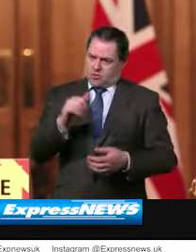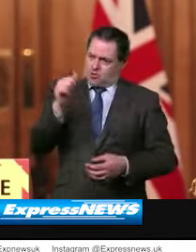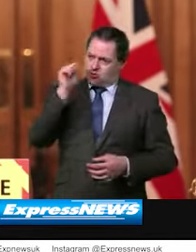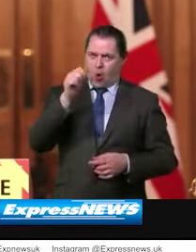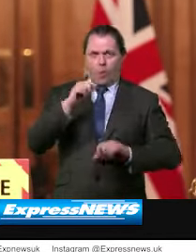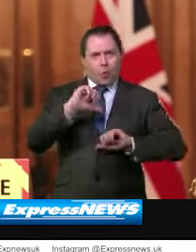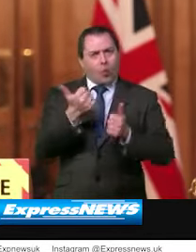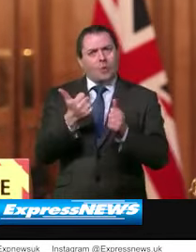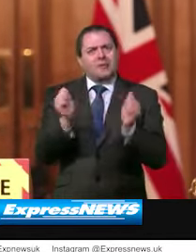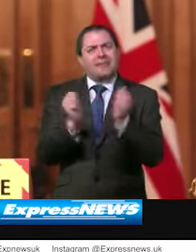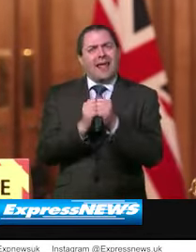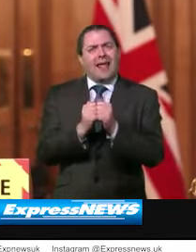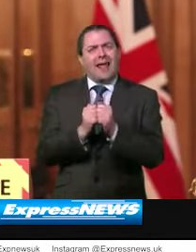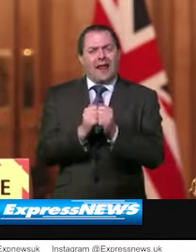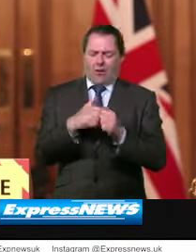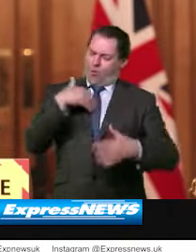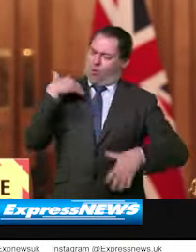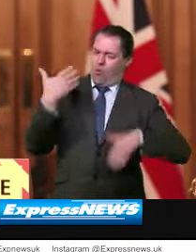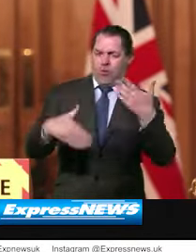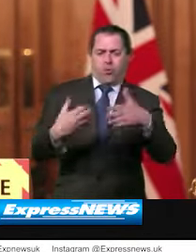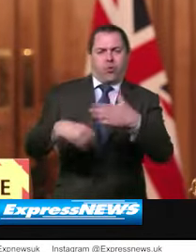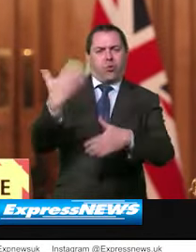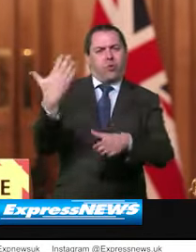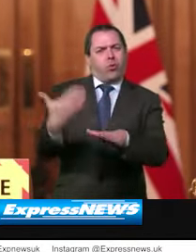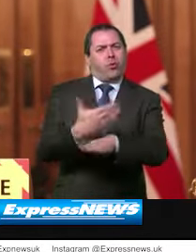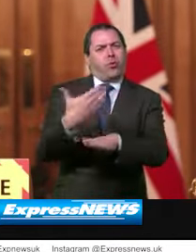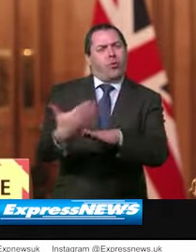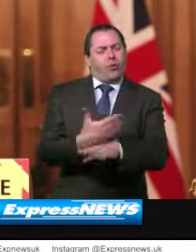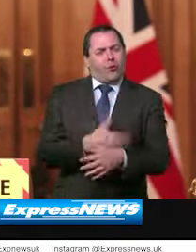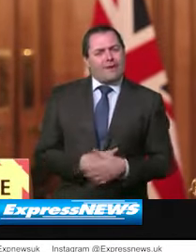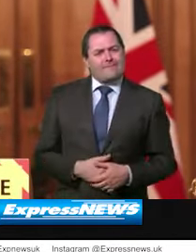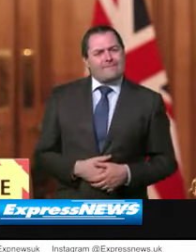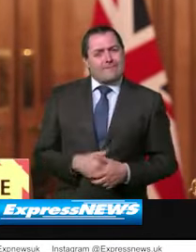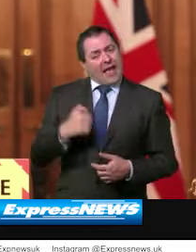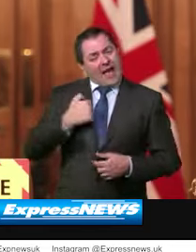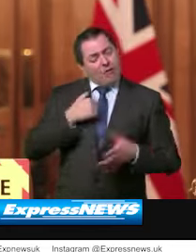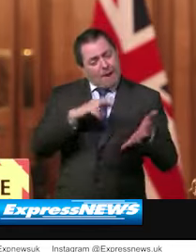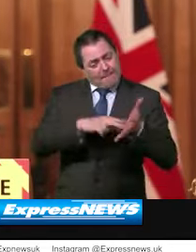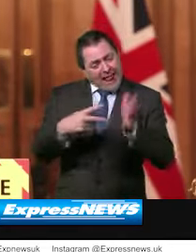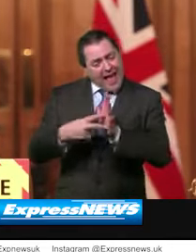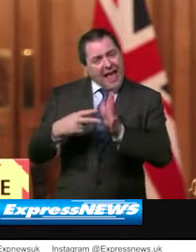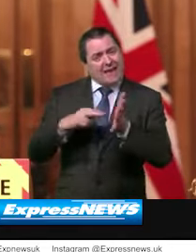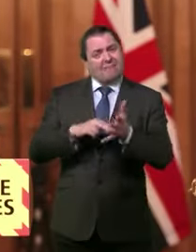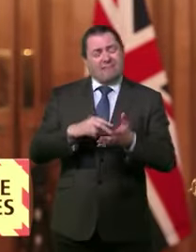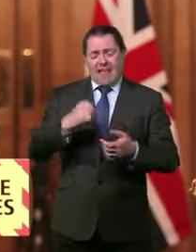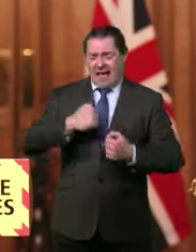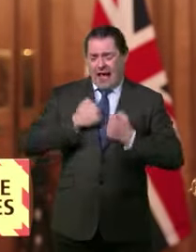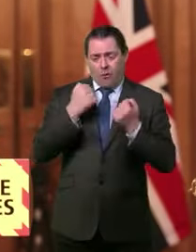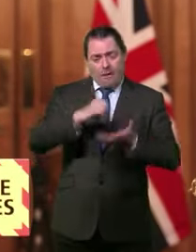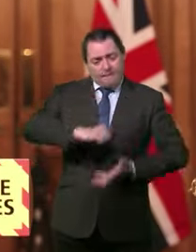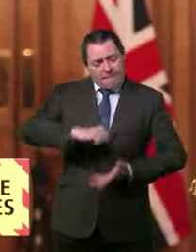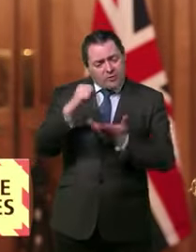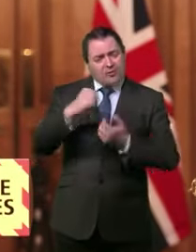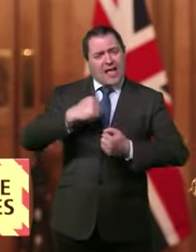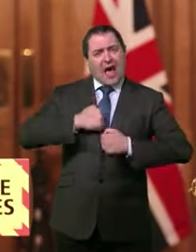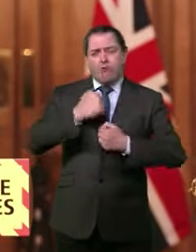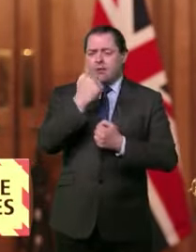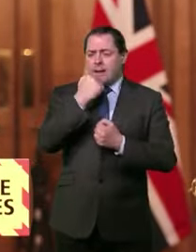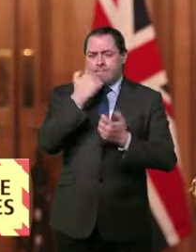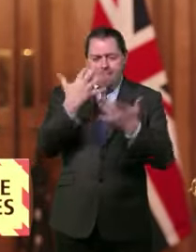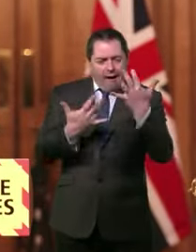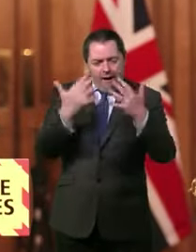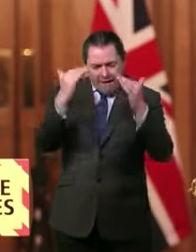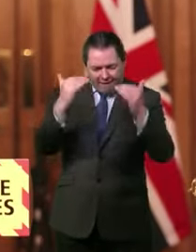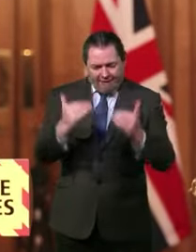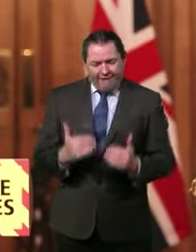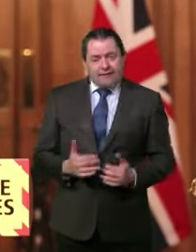así que ese es nuestro presupuesto nuestro plan a nuestros números pero el número que